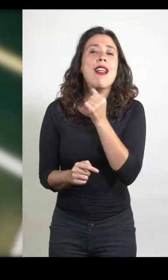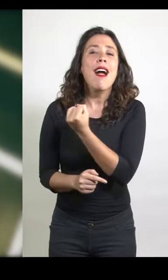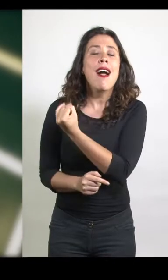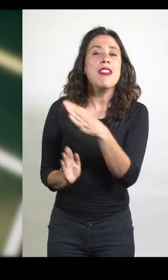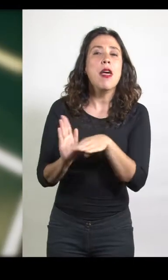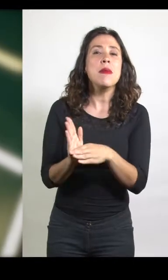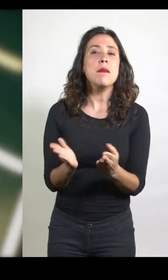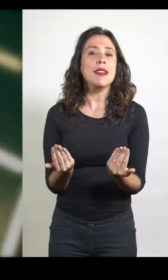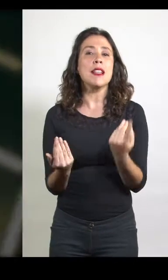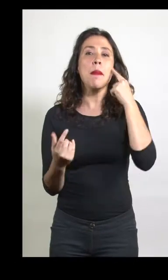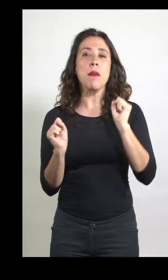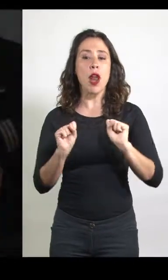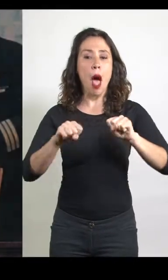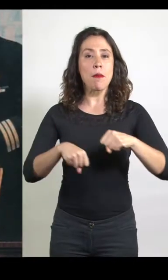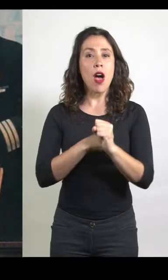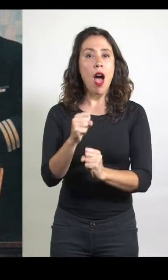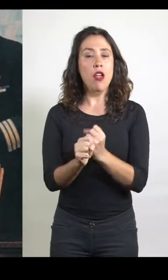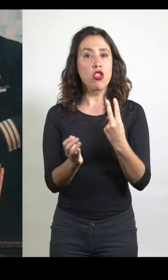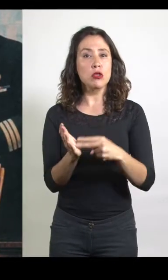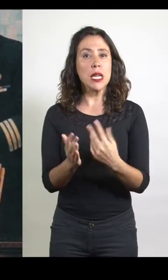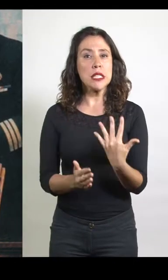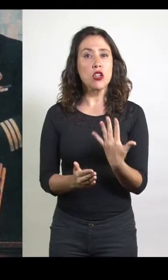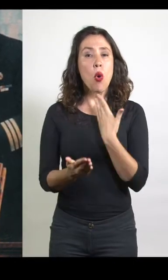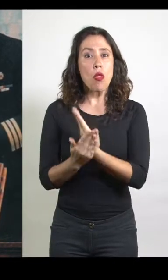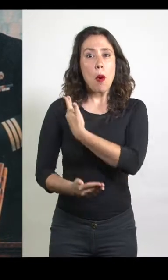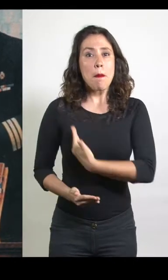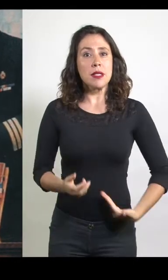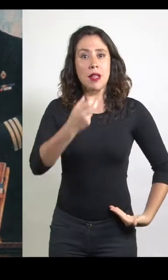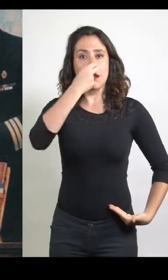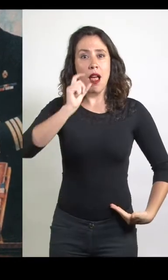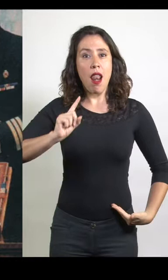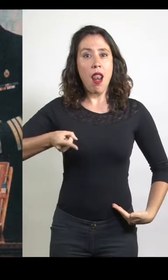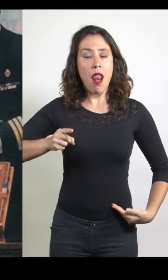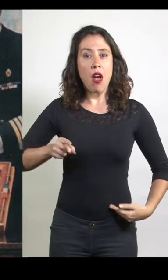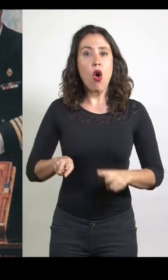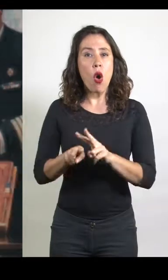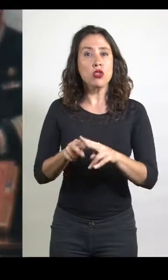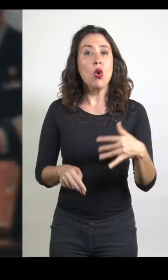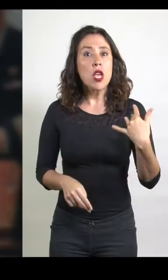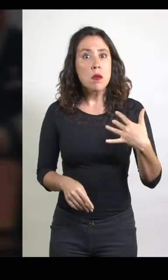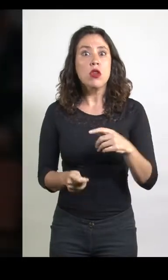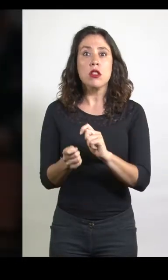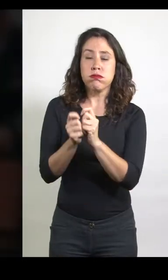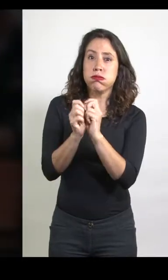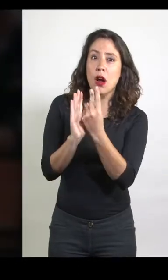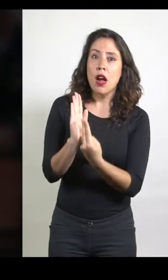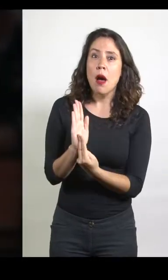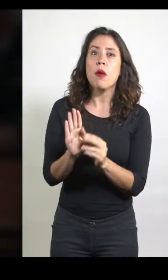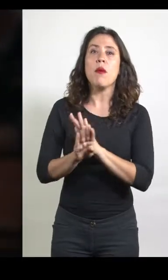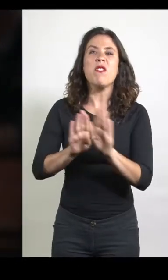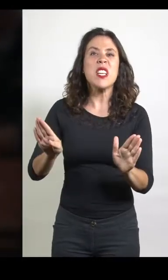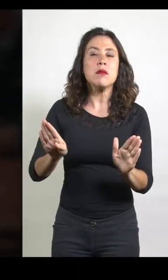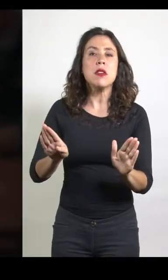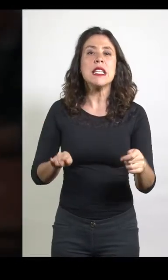su aprobación. El año 2005, durante la presidencia de Ricardo Lagos, se realizaron importantes reformas como la